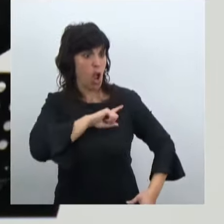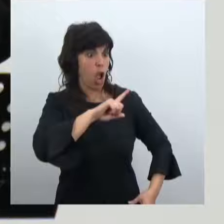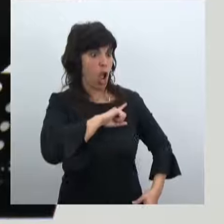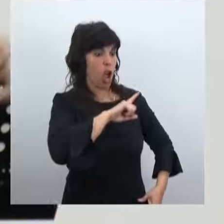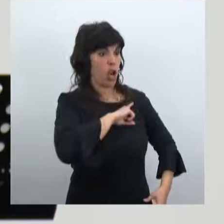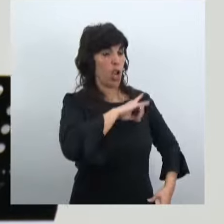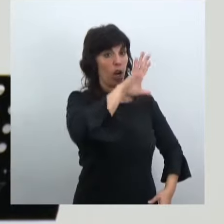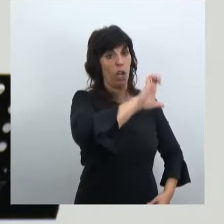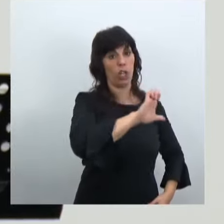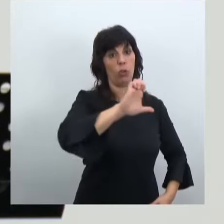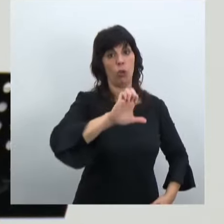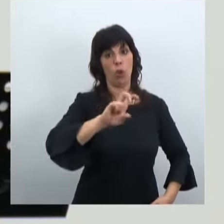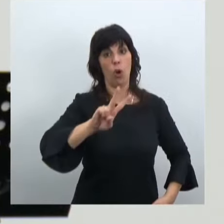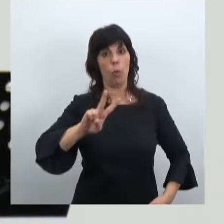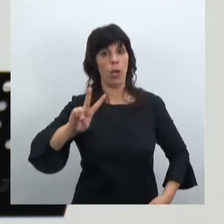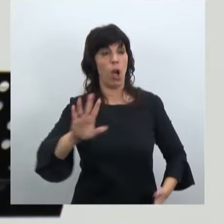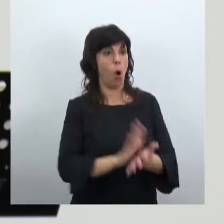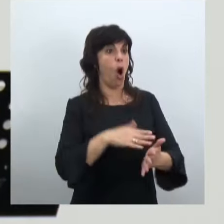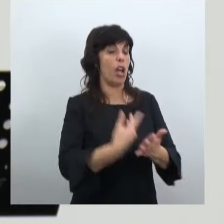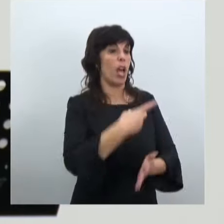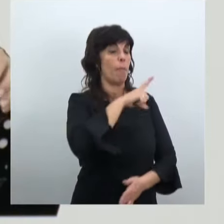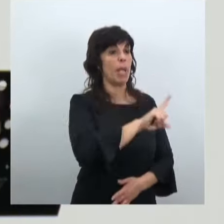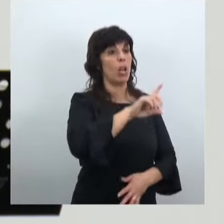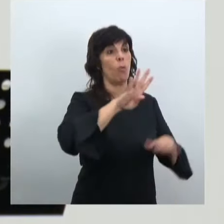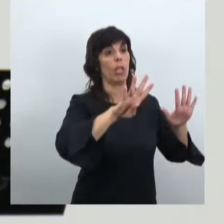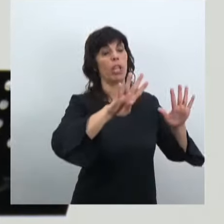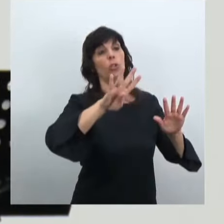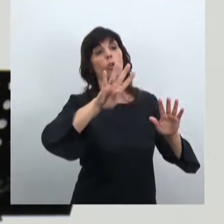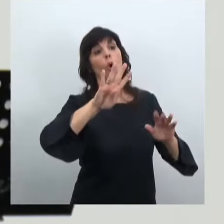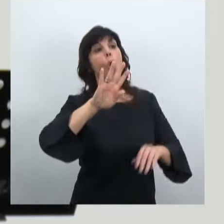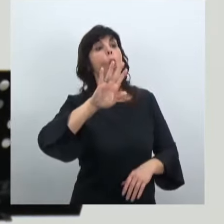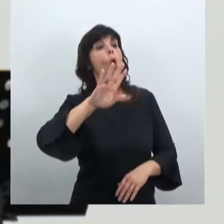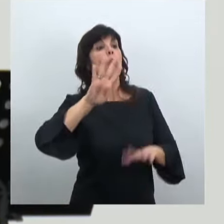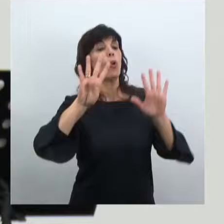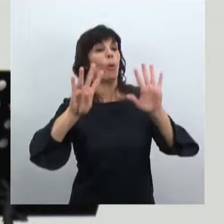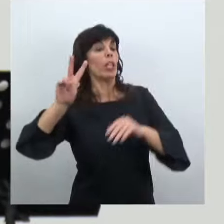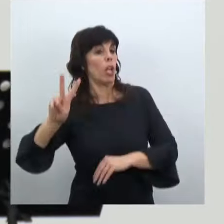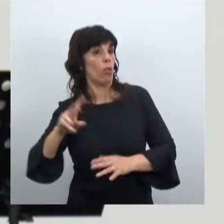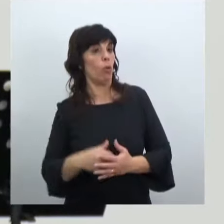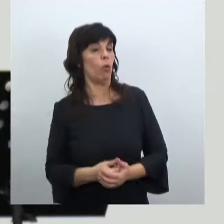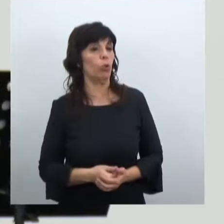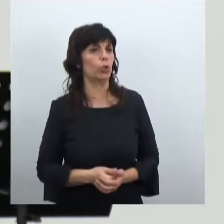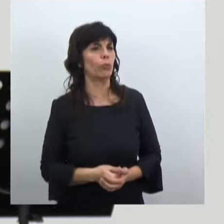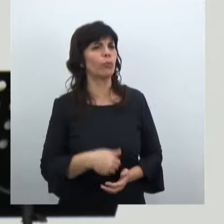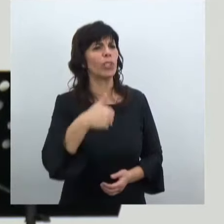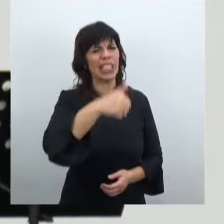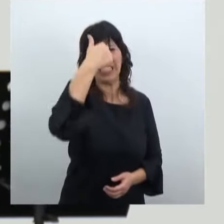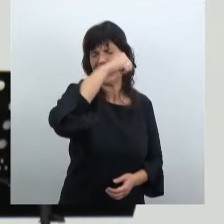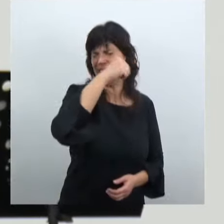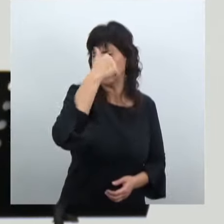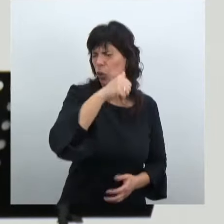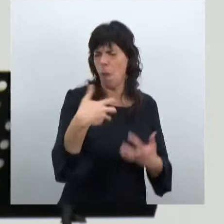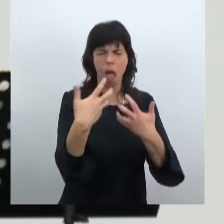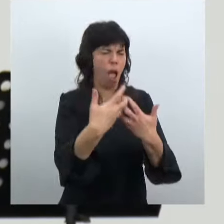del 45 al 92. 4.000 hombres trabajaban en ese portaavión en tiempo de